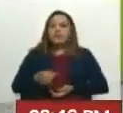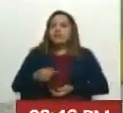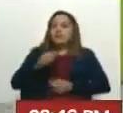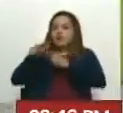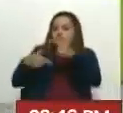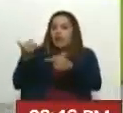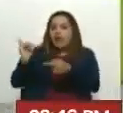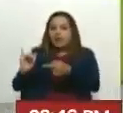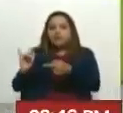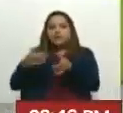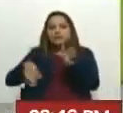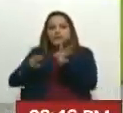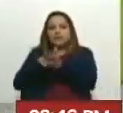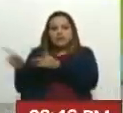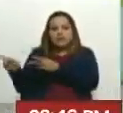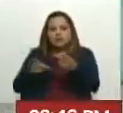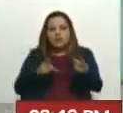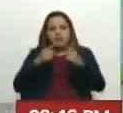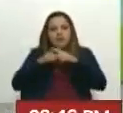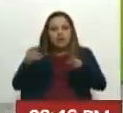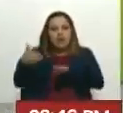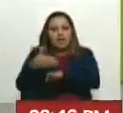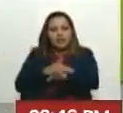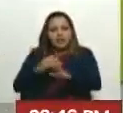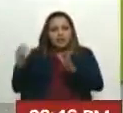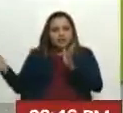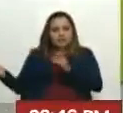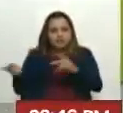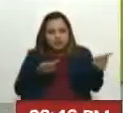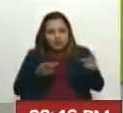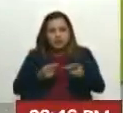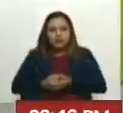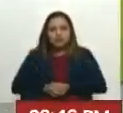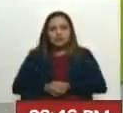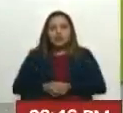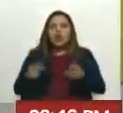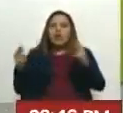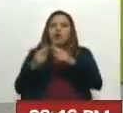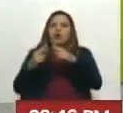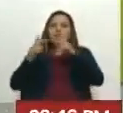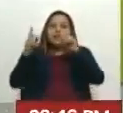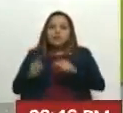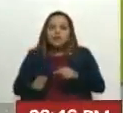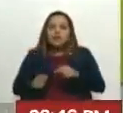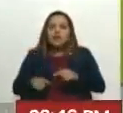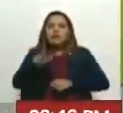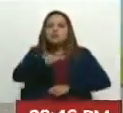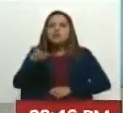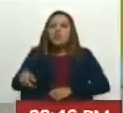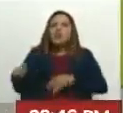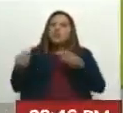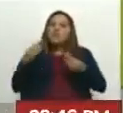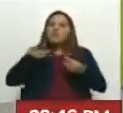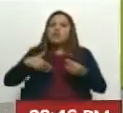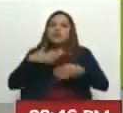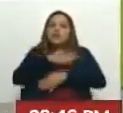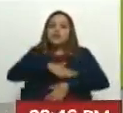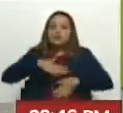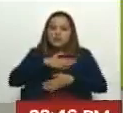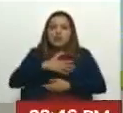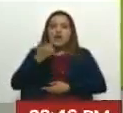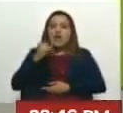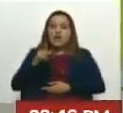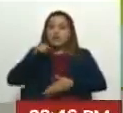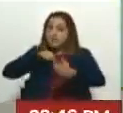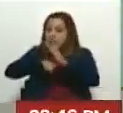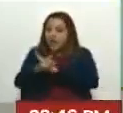la invitación, pero antes de que hagas la invitación, conocer también de ese público cómo va a poder disfrutar, si hay entradas